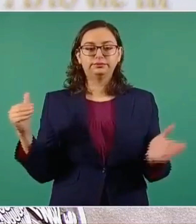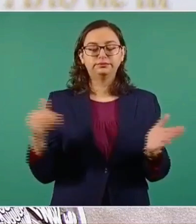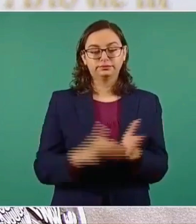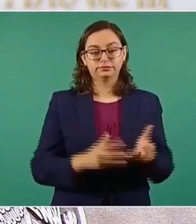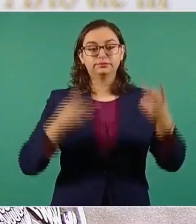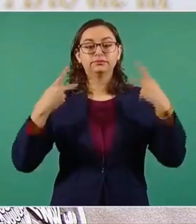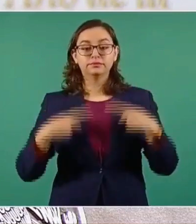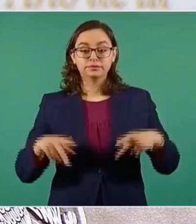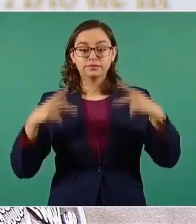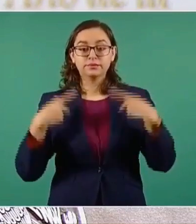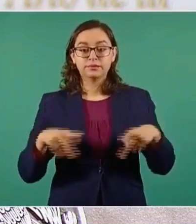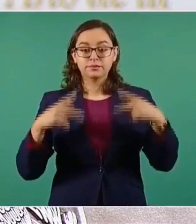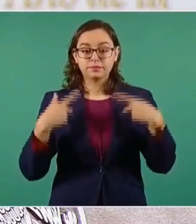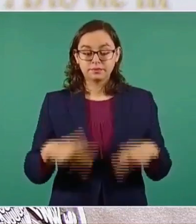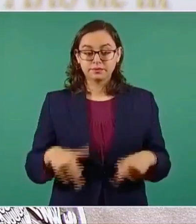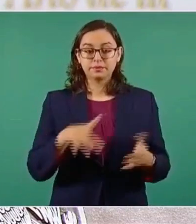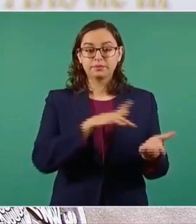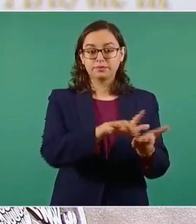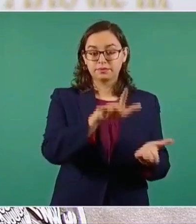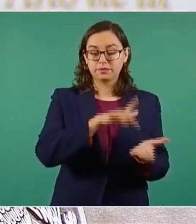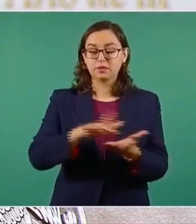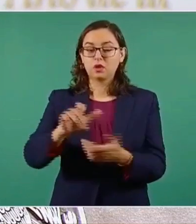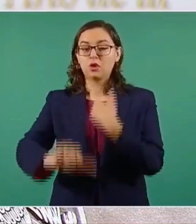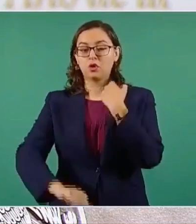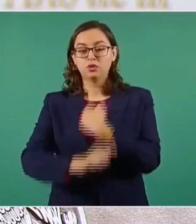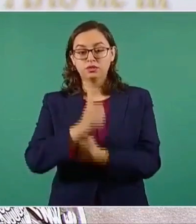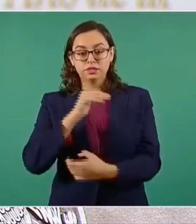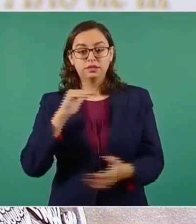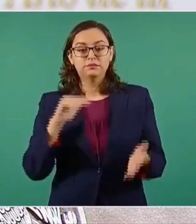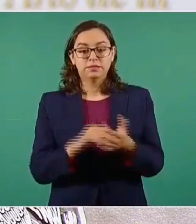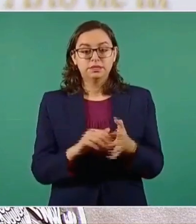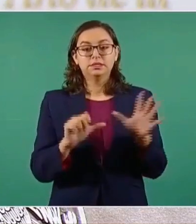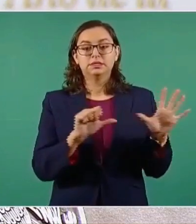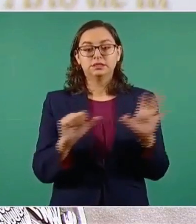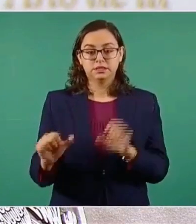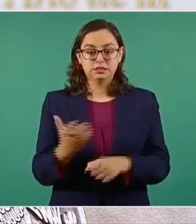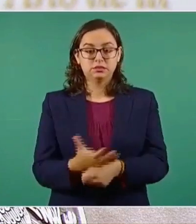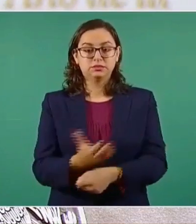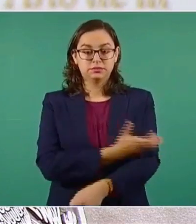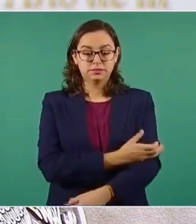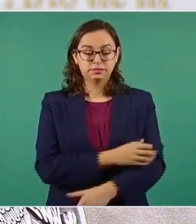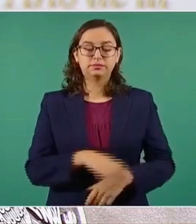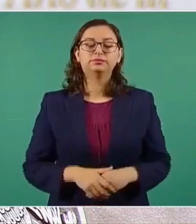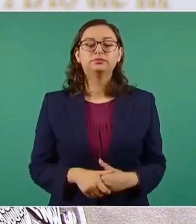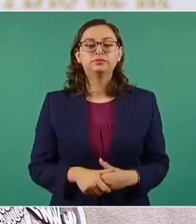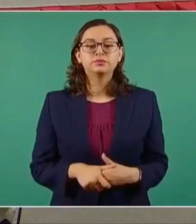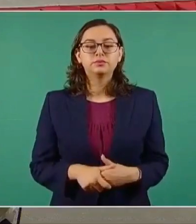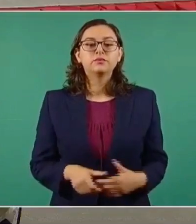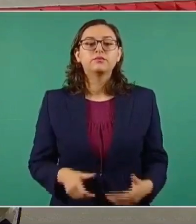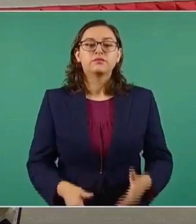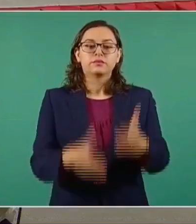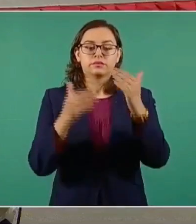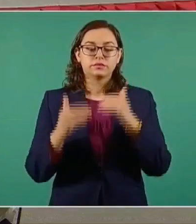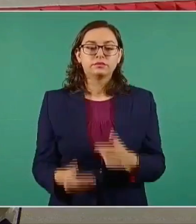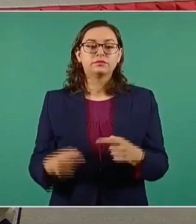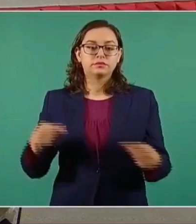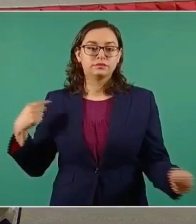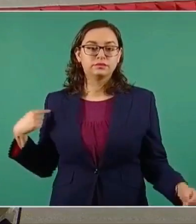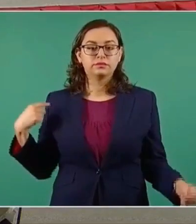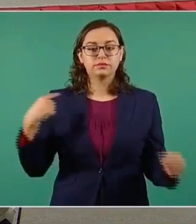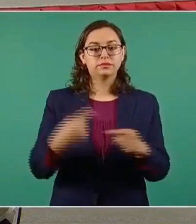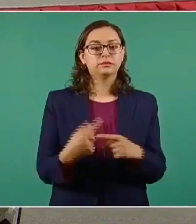emitiendo apoyos para 11,600 compañeros. En la siguiente lámina, a la fecha se han entregado las siguientes